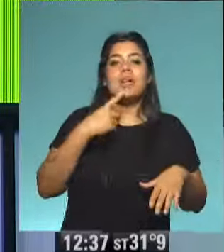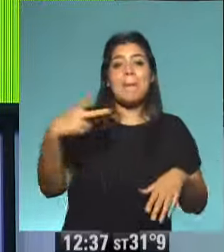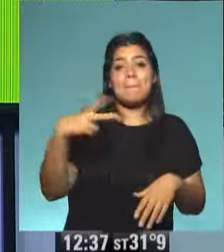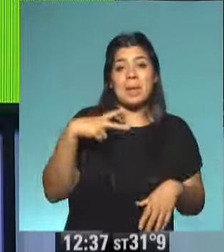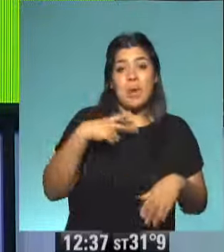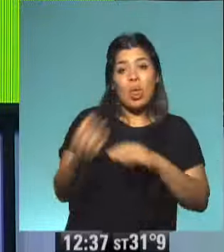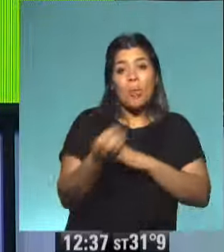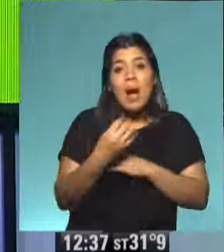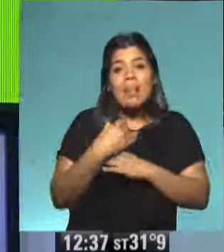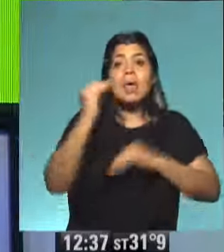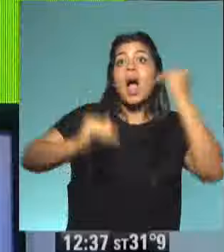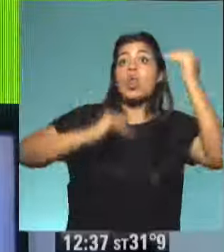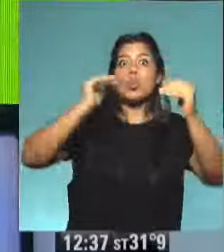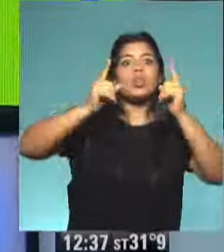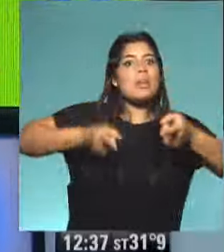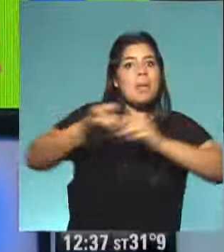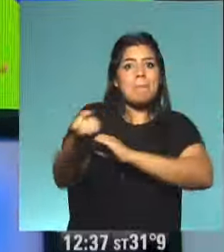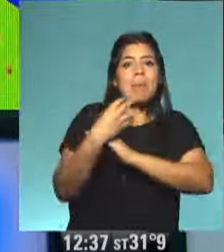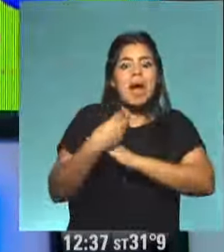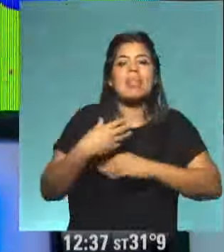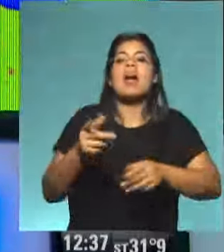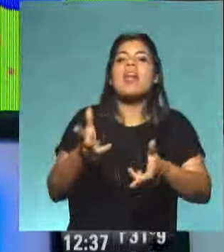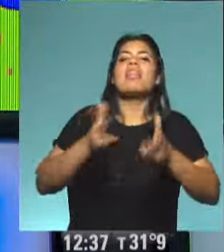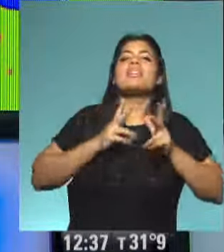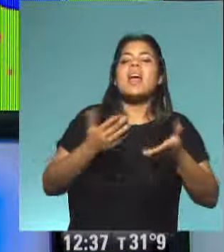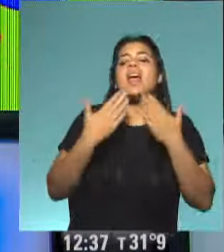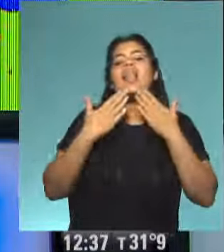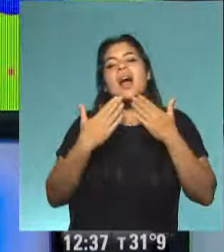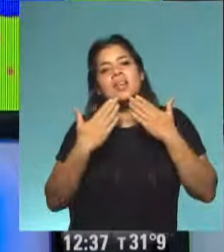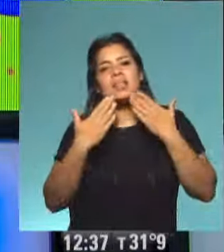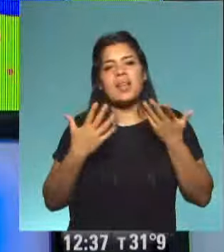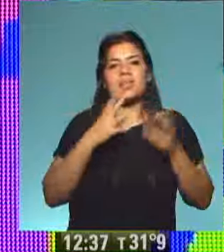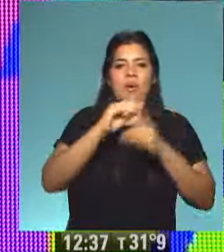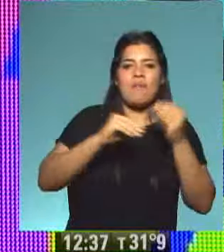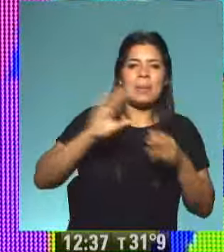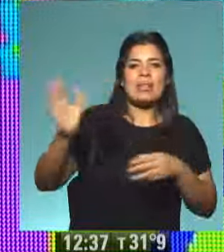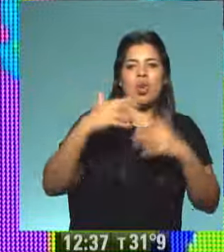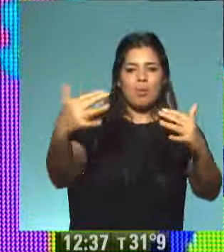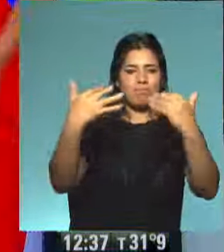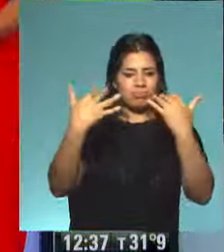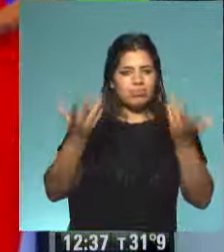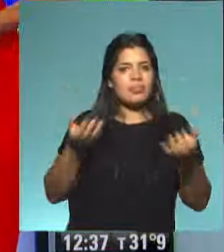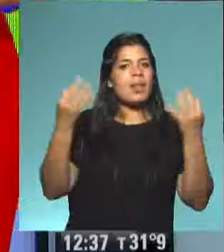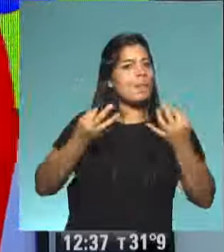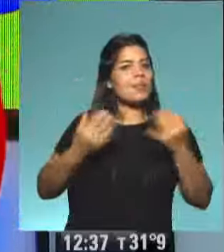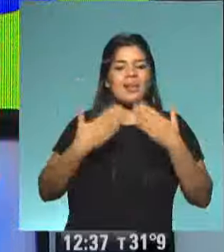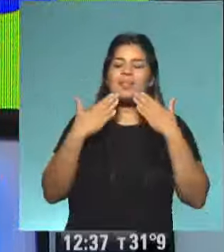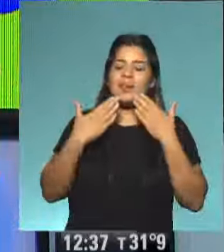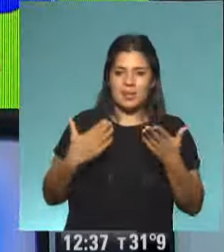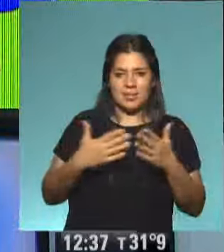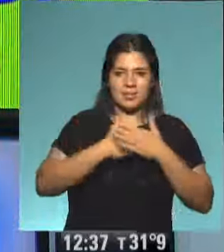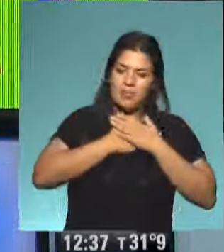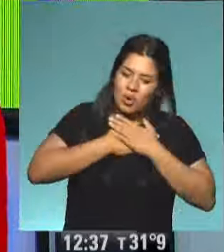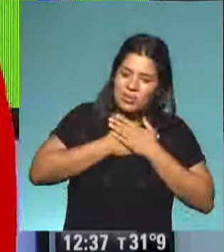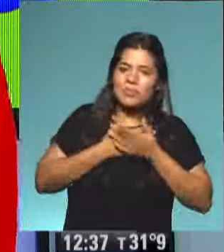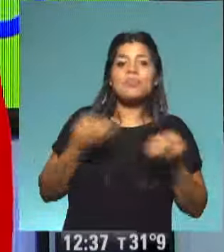de los adultos responsables que nos mandaban, decías gracias porque lo vemos en familia. Y agradecer de corazón. Bueno, Pablo. Y a veces a